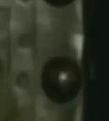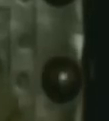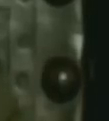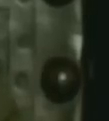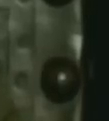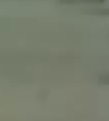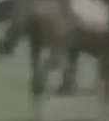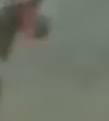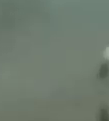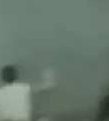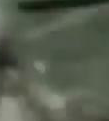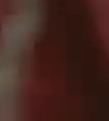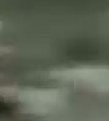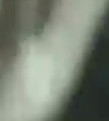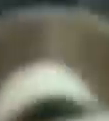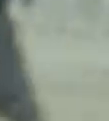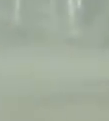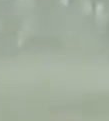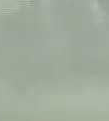con 10 fusiles.